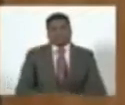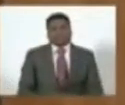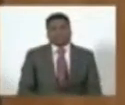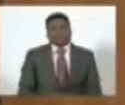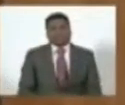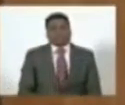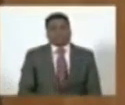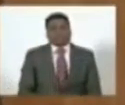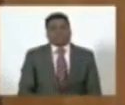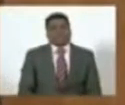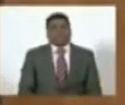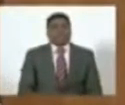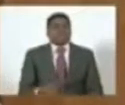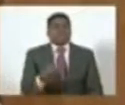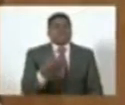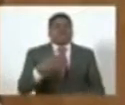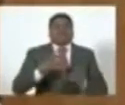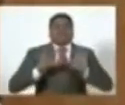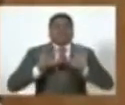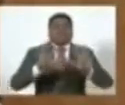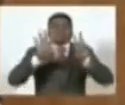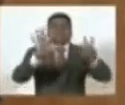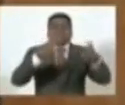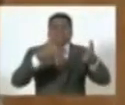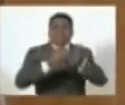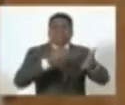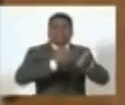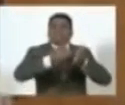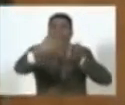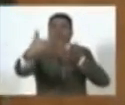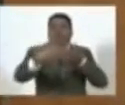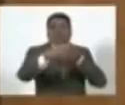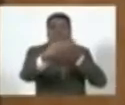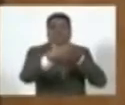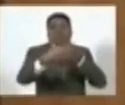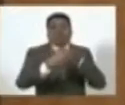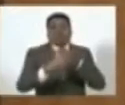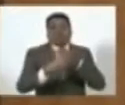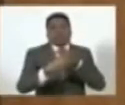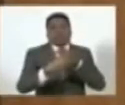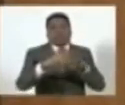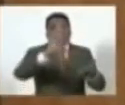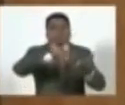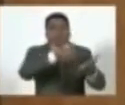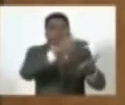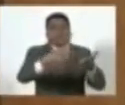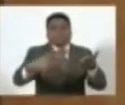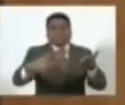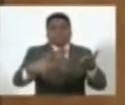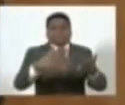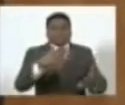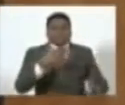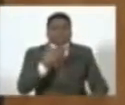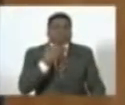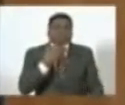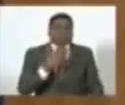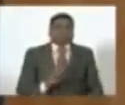más de 17 mil millones de dólares fueron cancelados